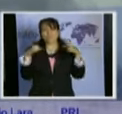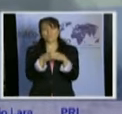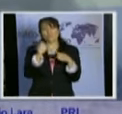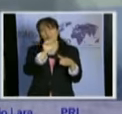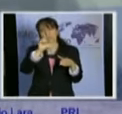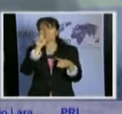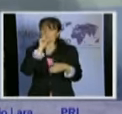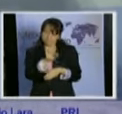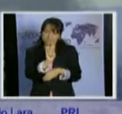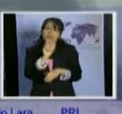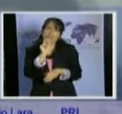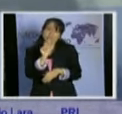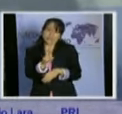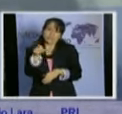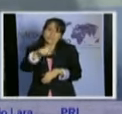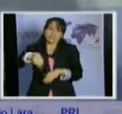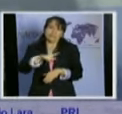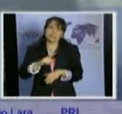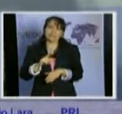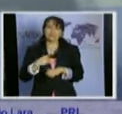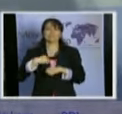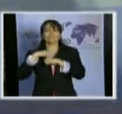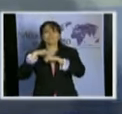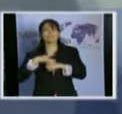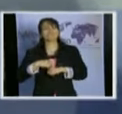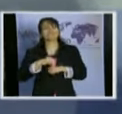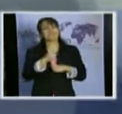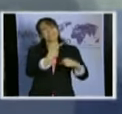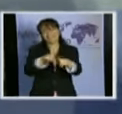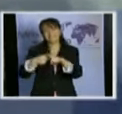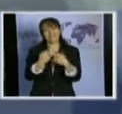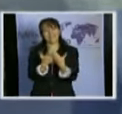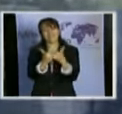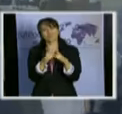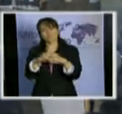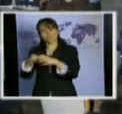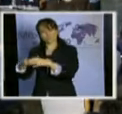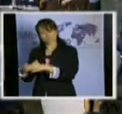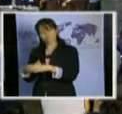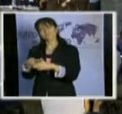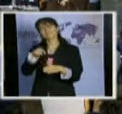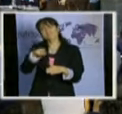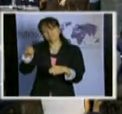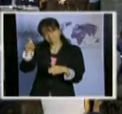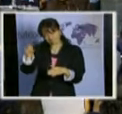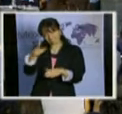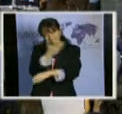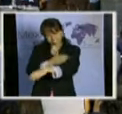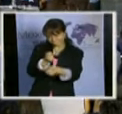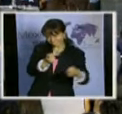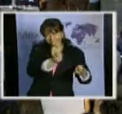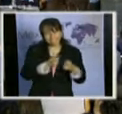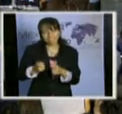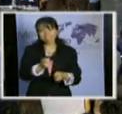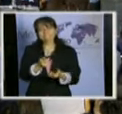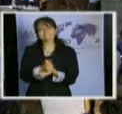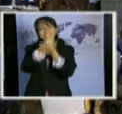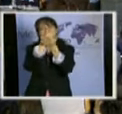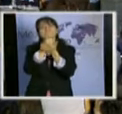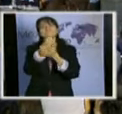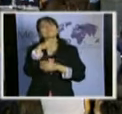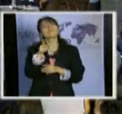muchas organizaciones de la sociedad civil y por supuesto los factores a considerar, los indicadores del